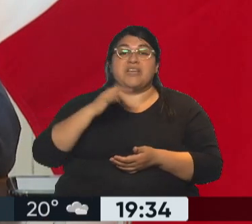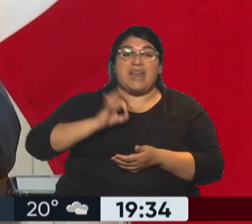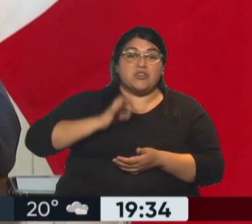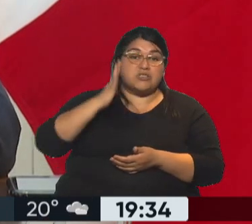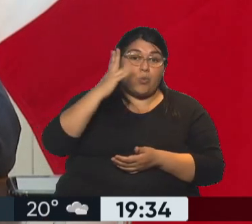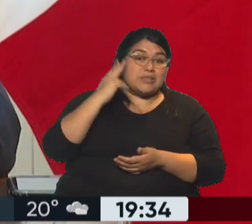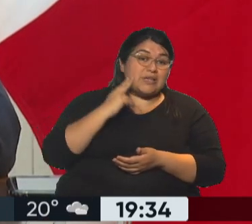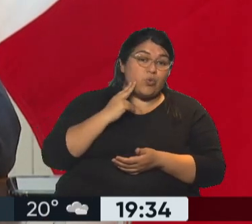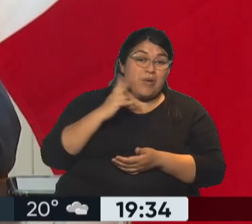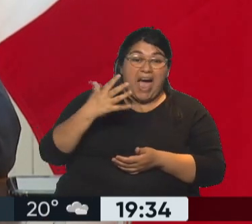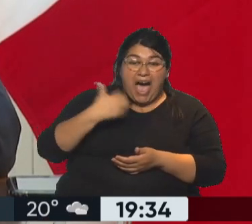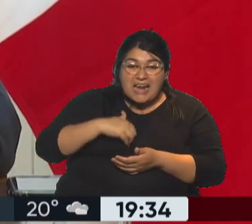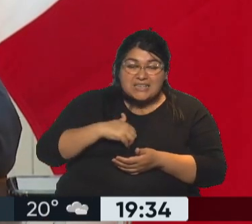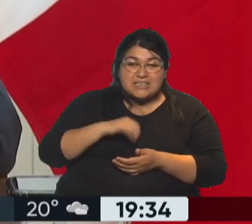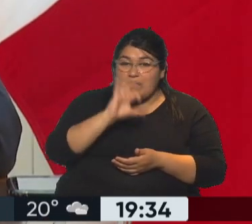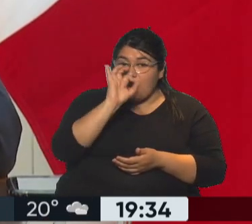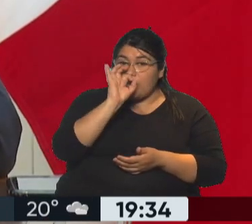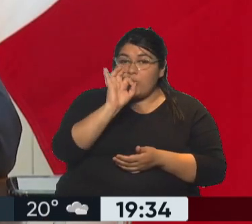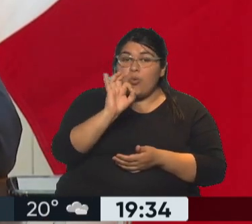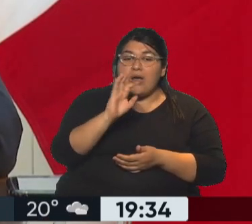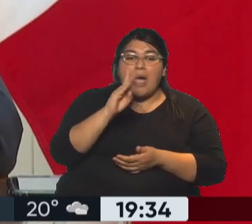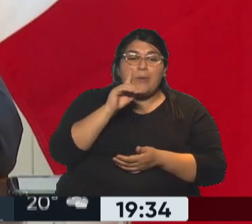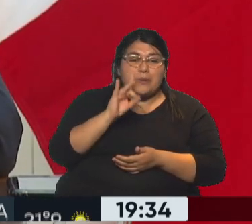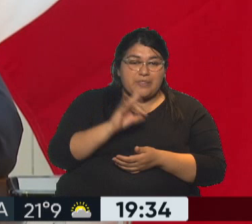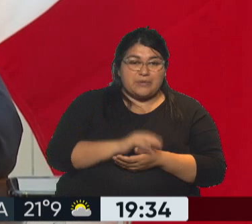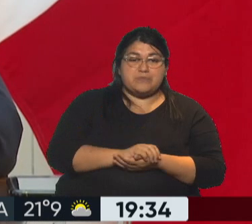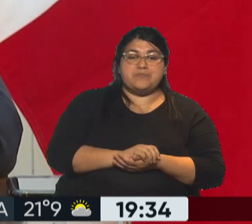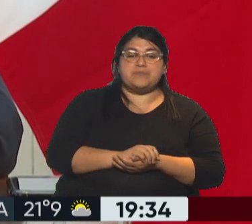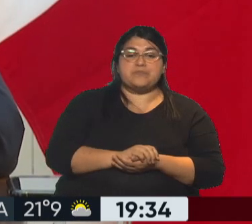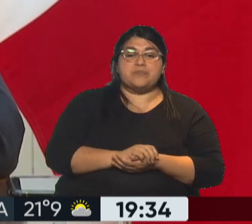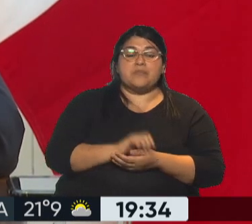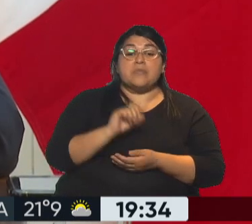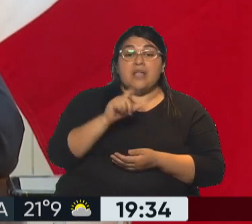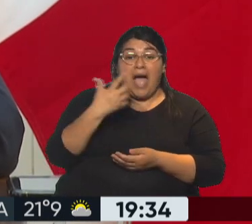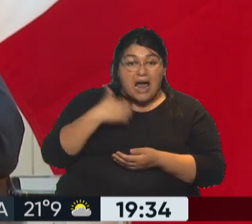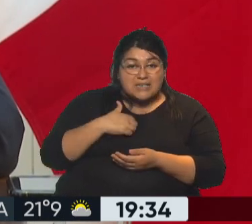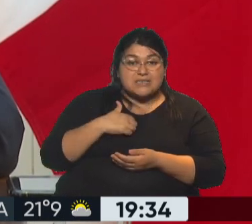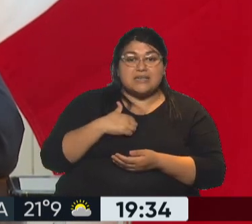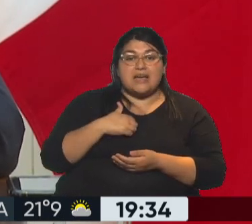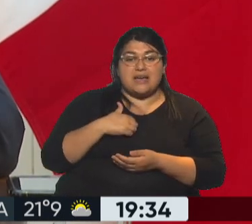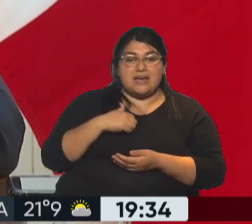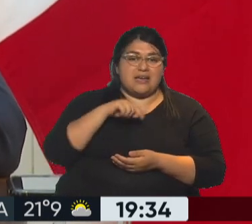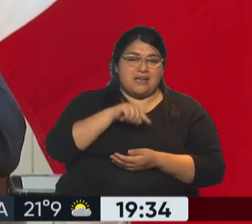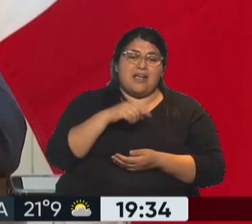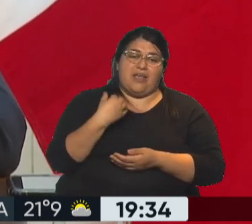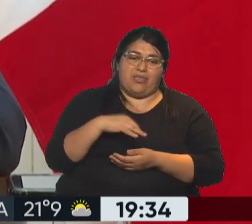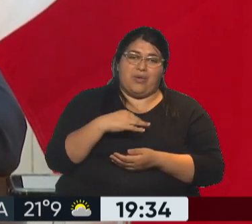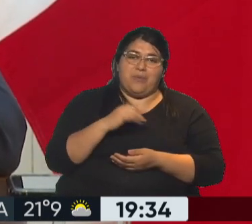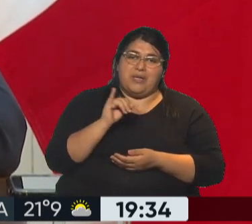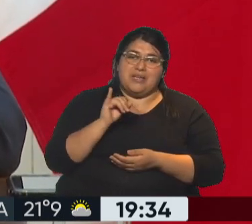Argentina jamás presidió el BID. Y yo siento que la Argentina tiene los